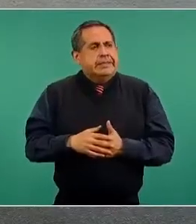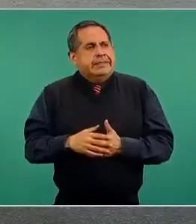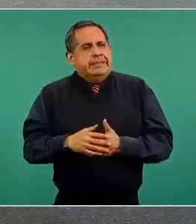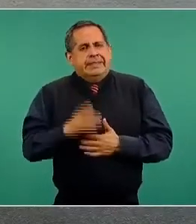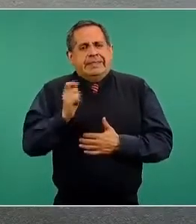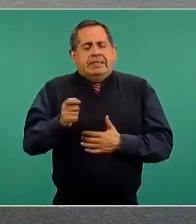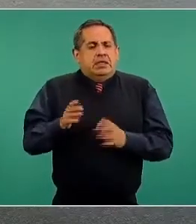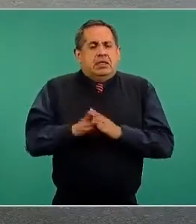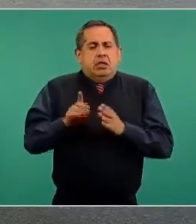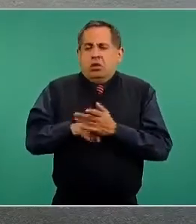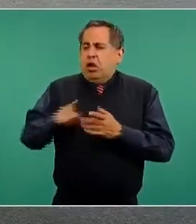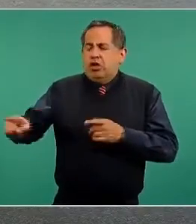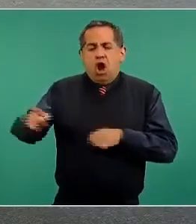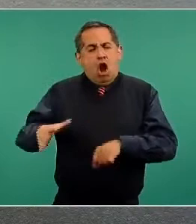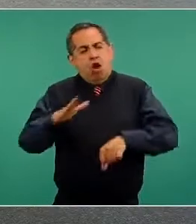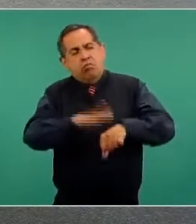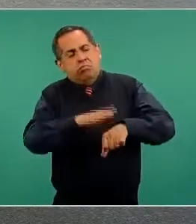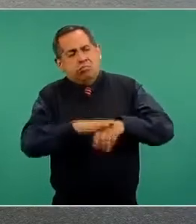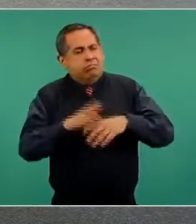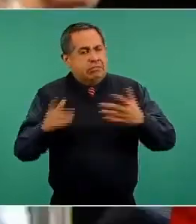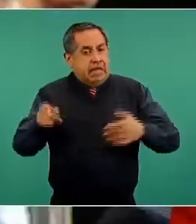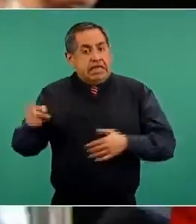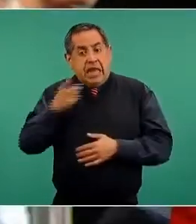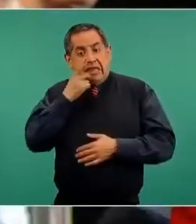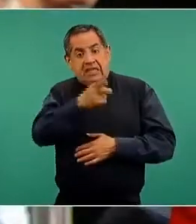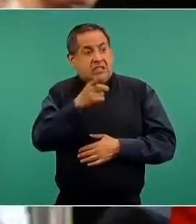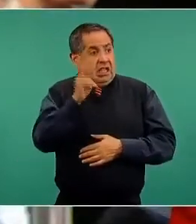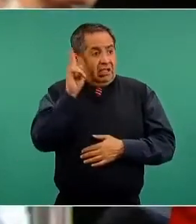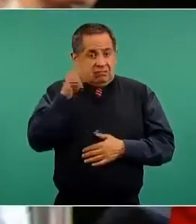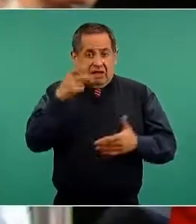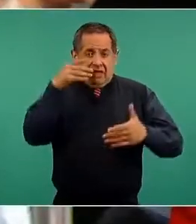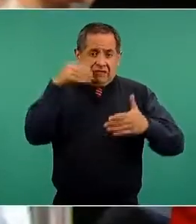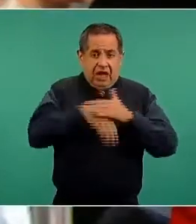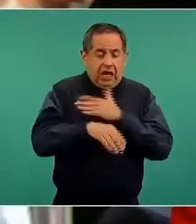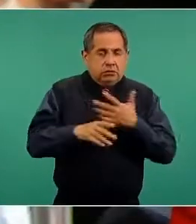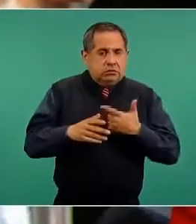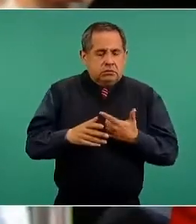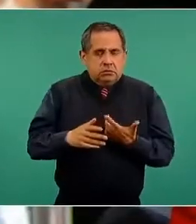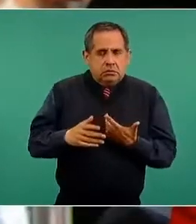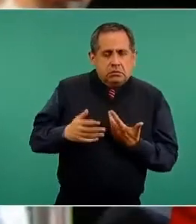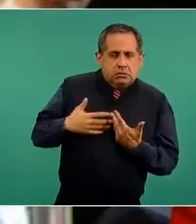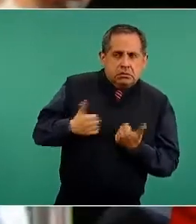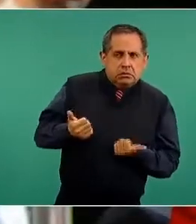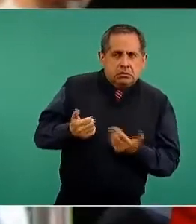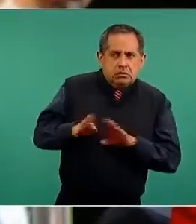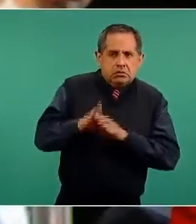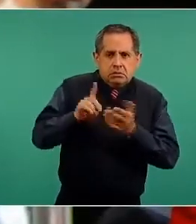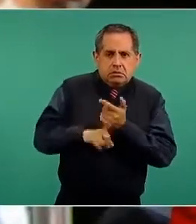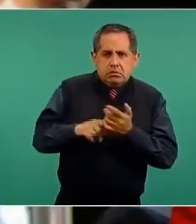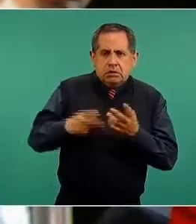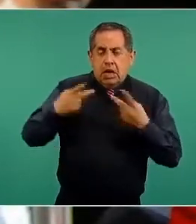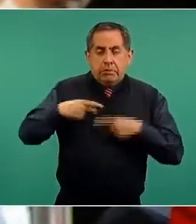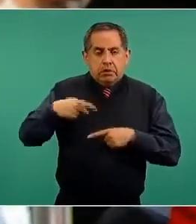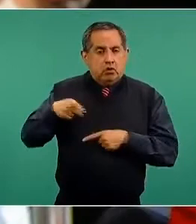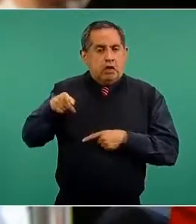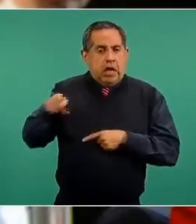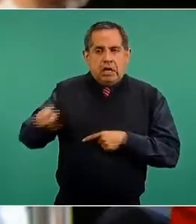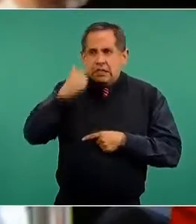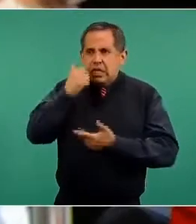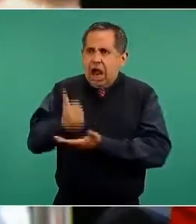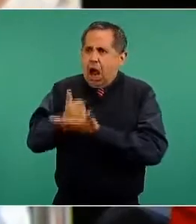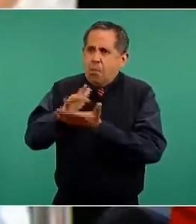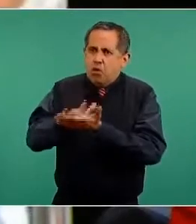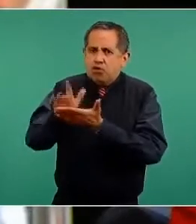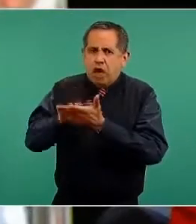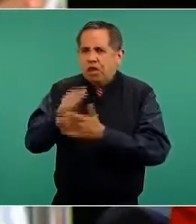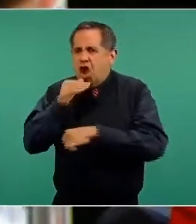esta crítica literaria? Ella dice que ha sido un fracaso. Yo no entendería entonces que una persona que quiere colaborar